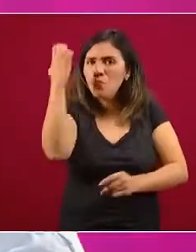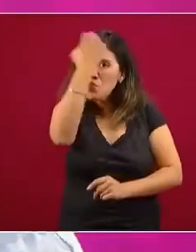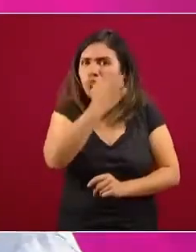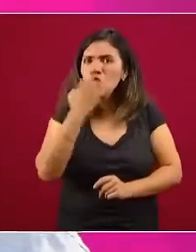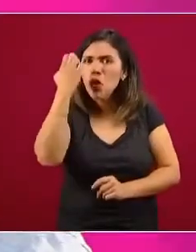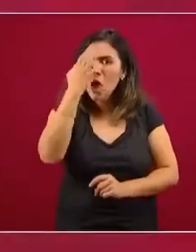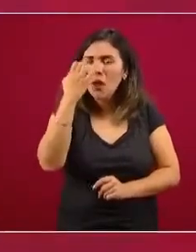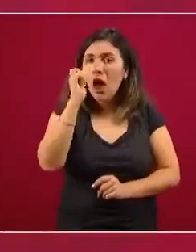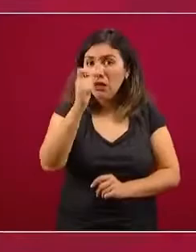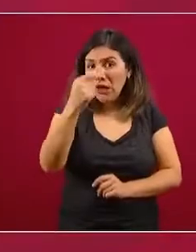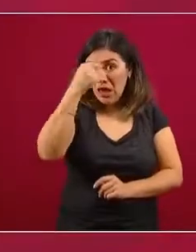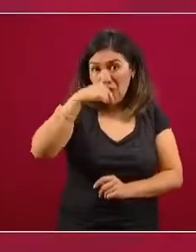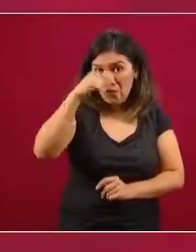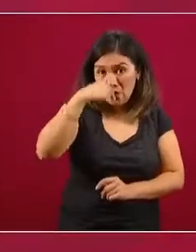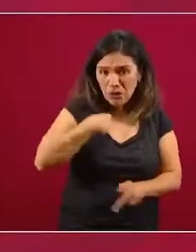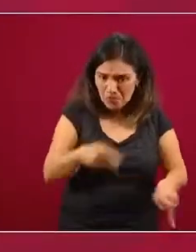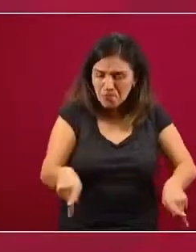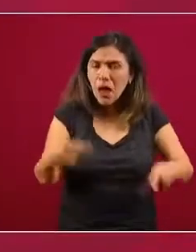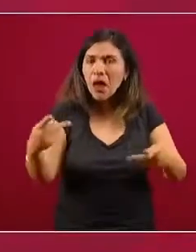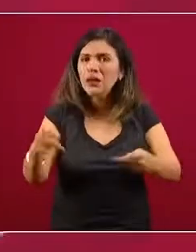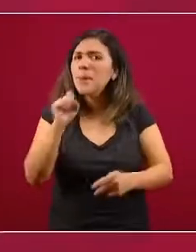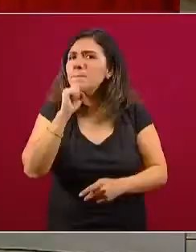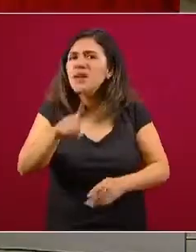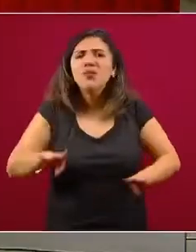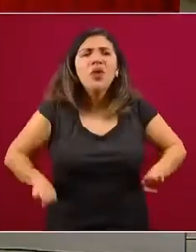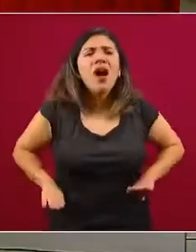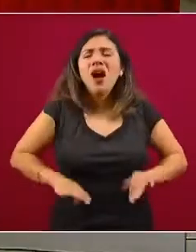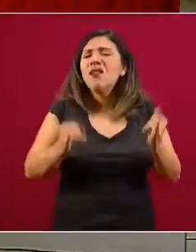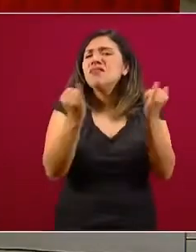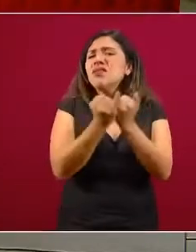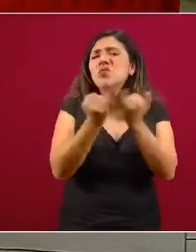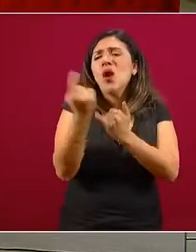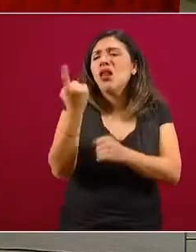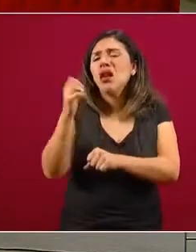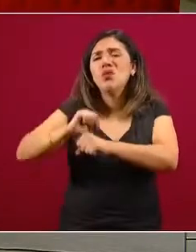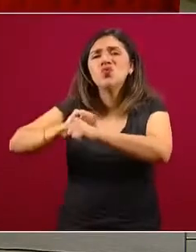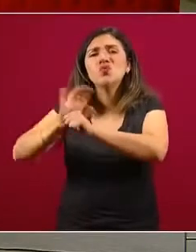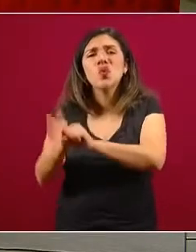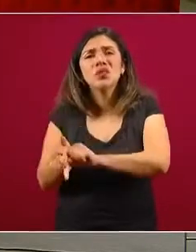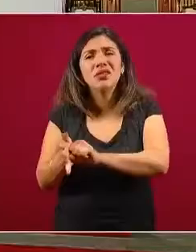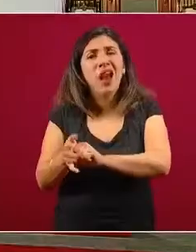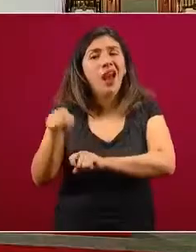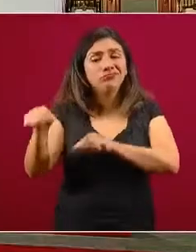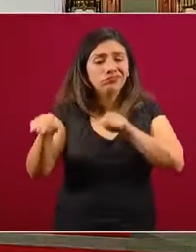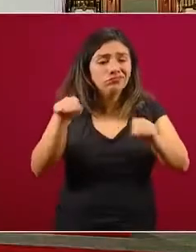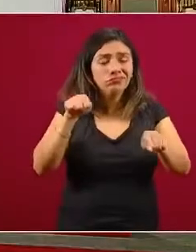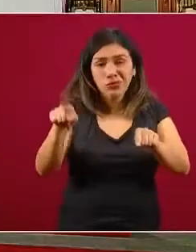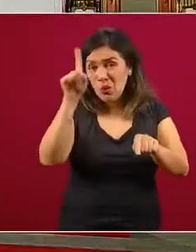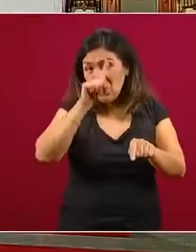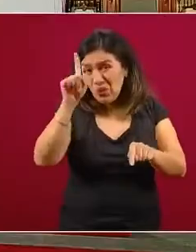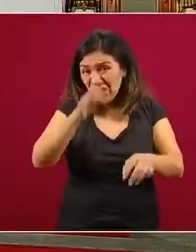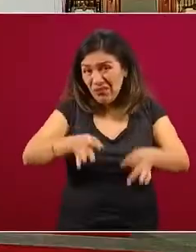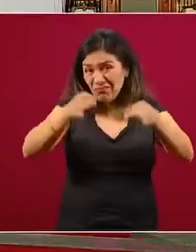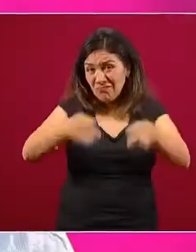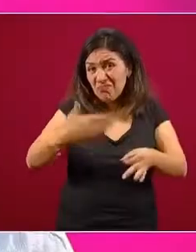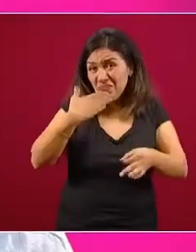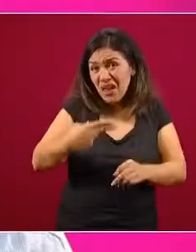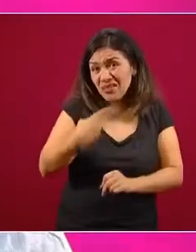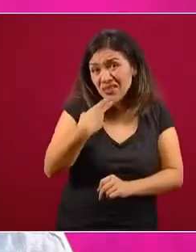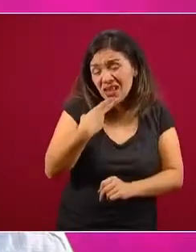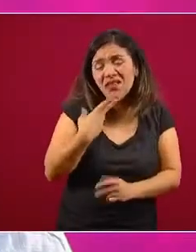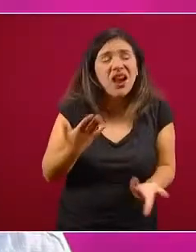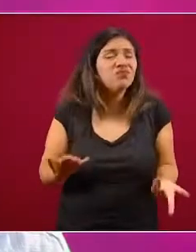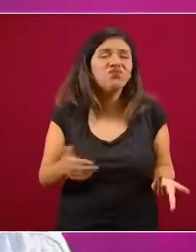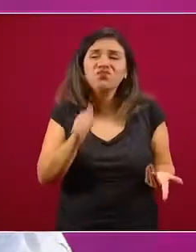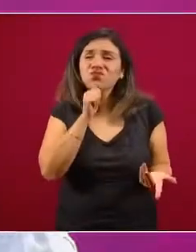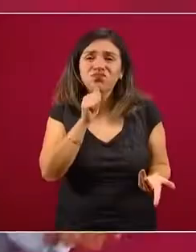rápidas de influenza que tienen las mismas limitaciones que las de COVID y que no son recomendadas como un instrumento